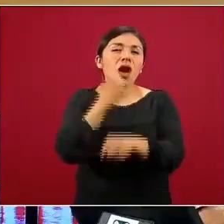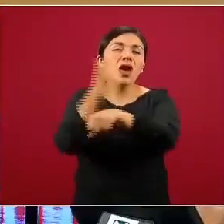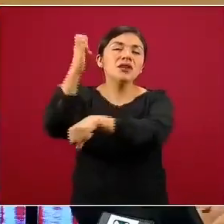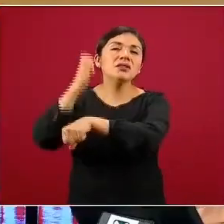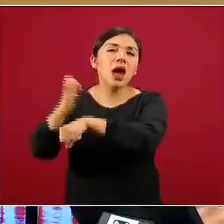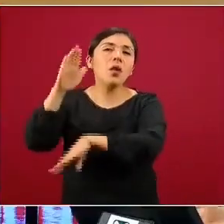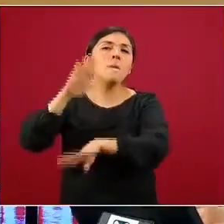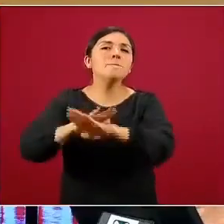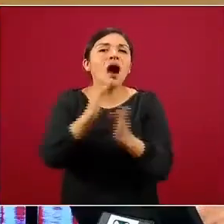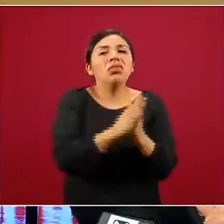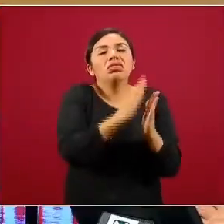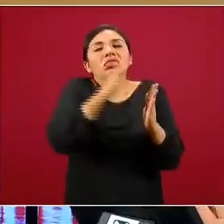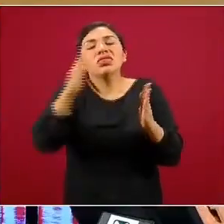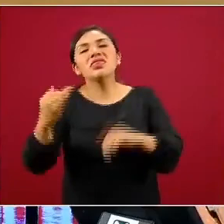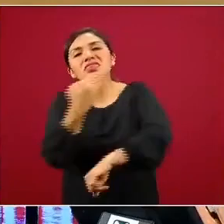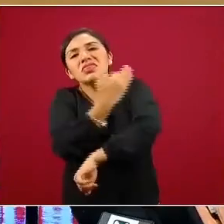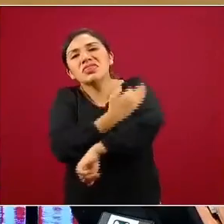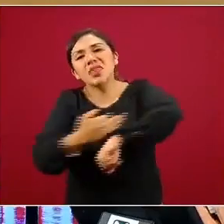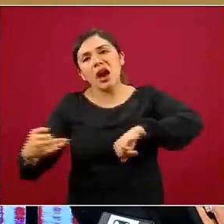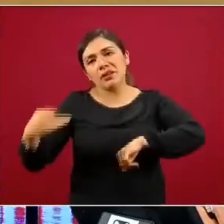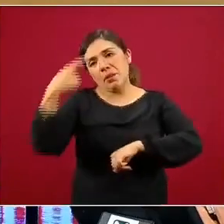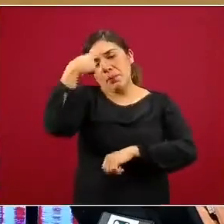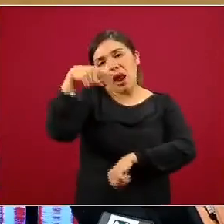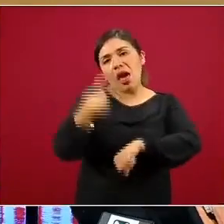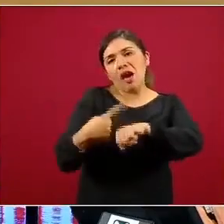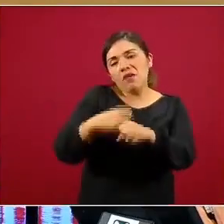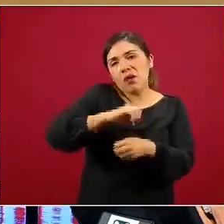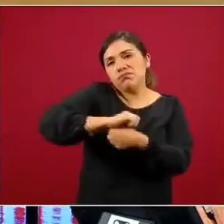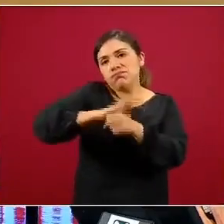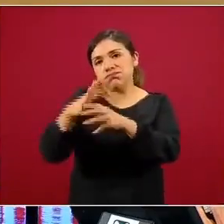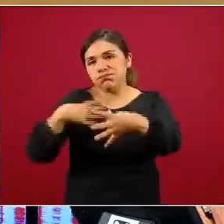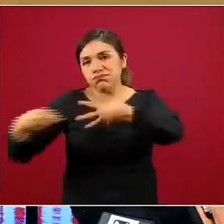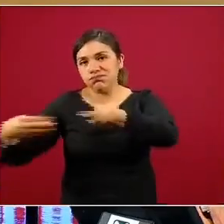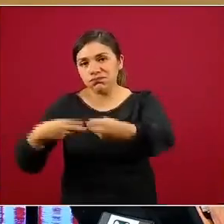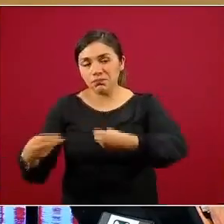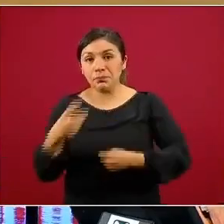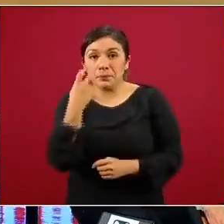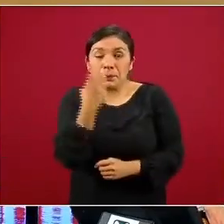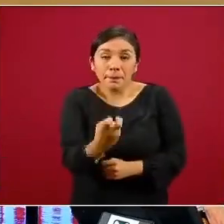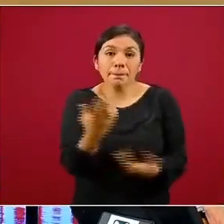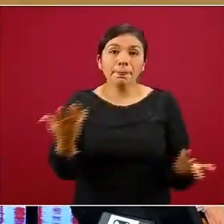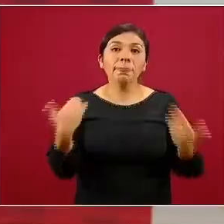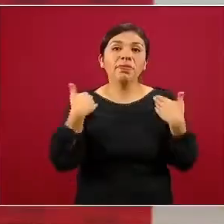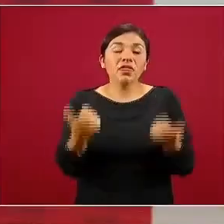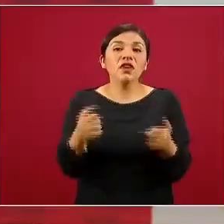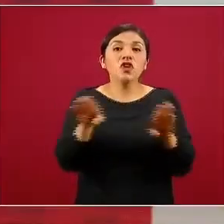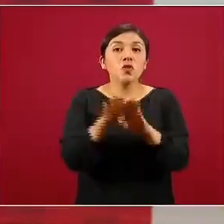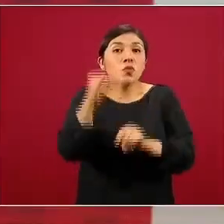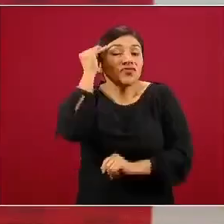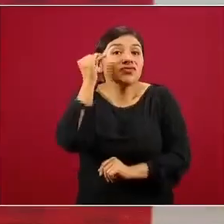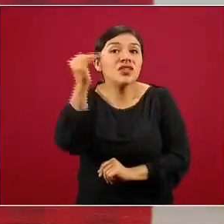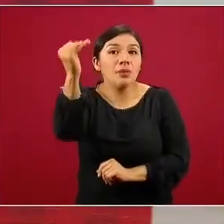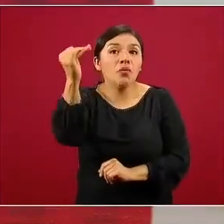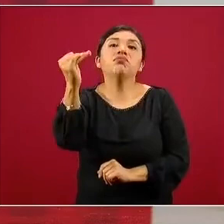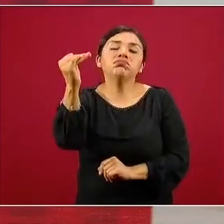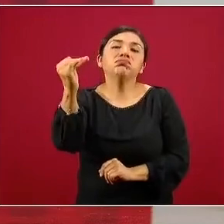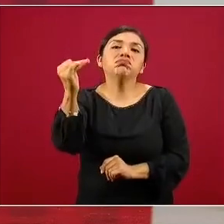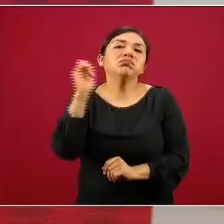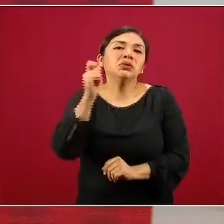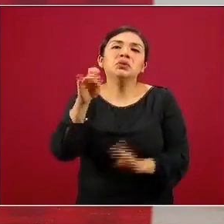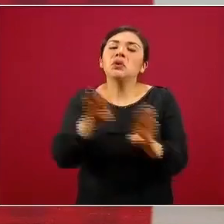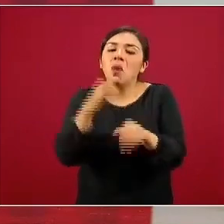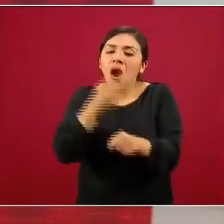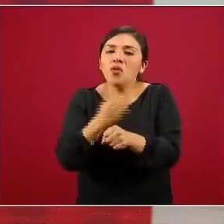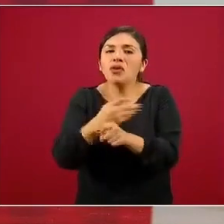estados que entrarían y terminarían al final de esta epidemia. Eso quiere decir que en términos de tiempo estamos gruesamente a